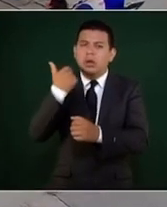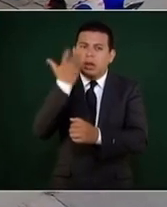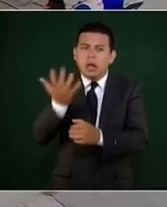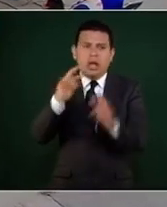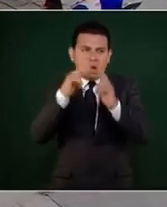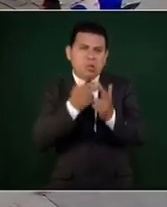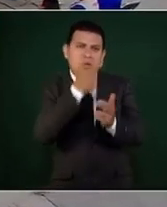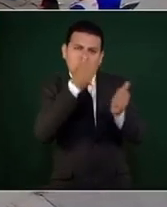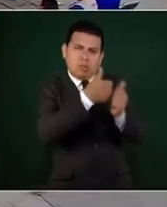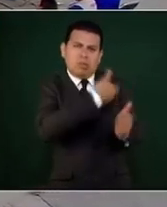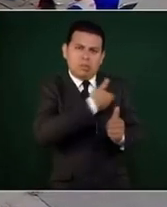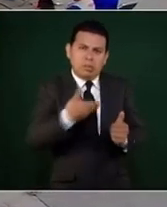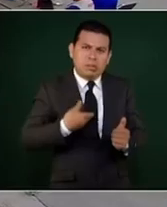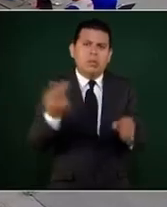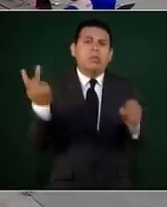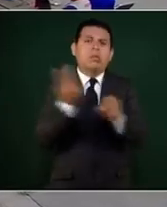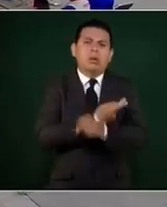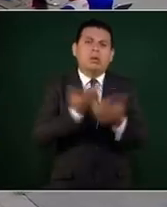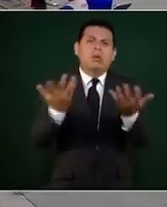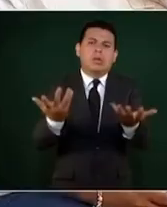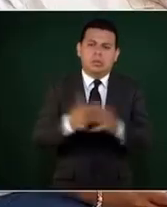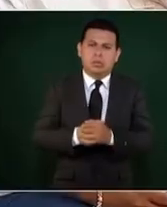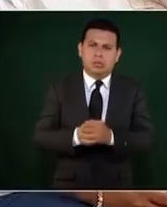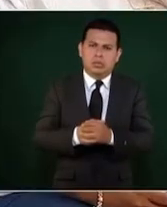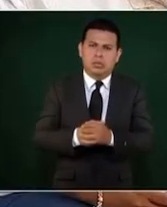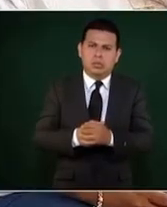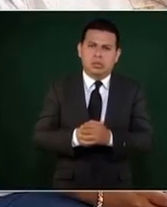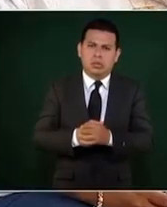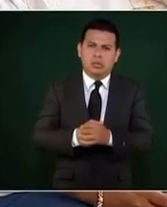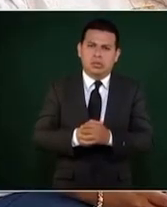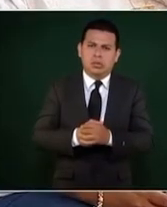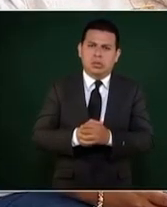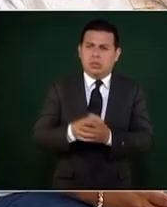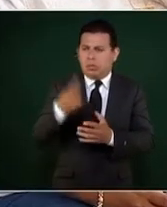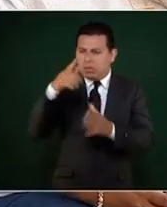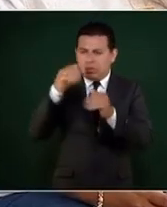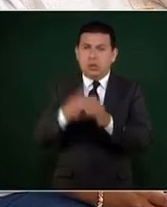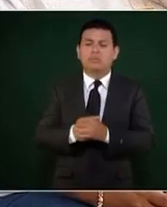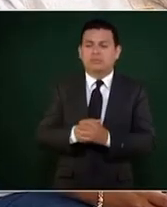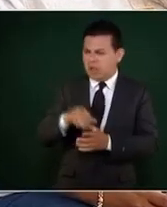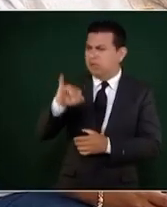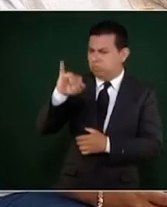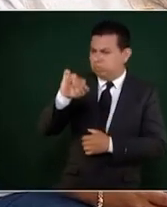usted, si hay algún avance que nos pudiera dar. Sí, vamos